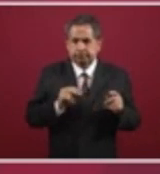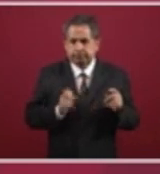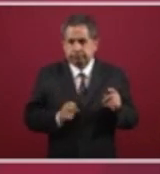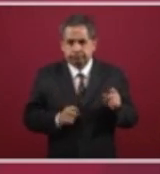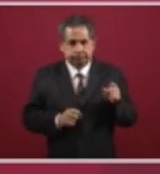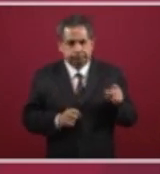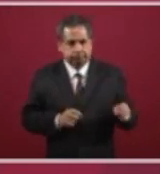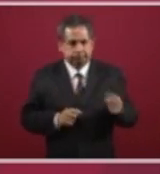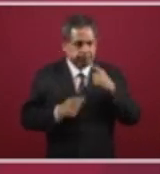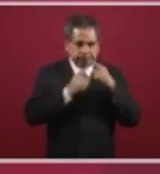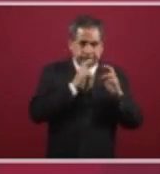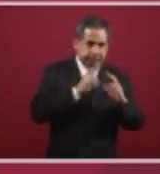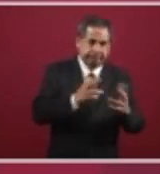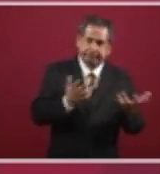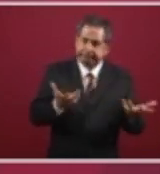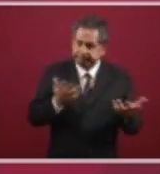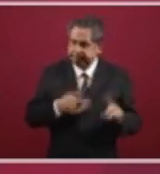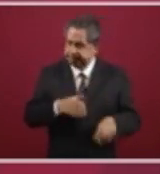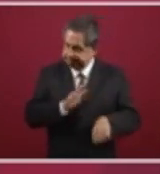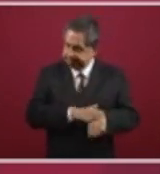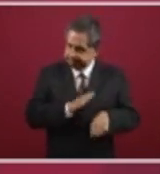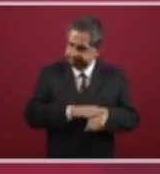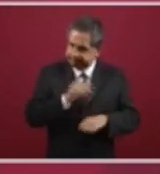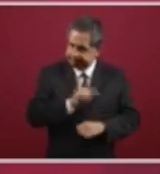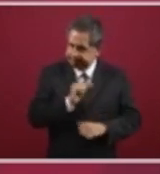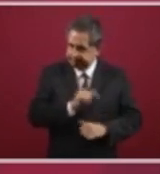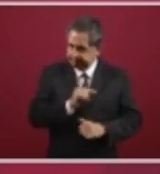resolviendo sobre este tema.